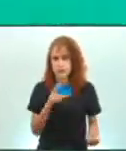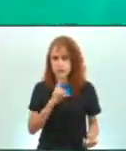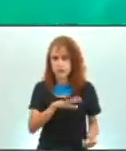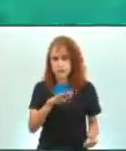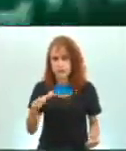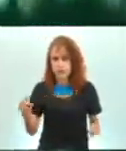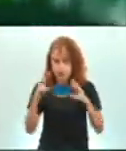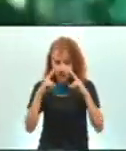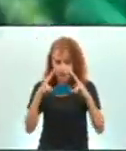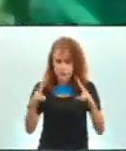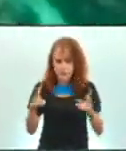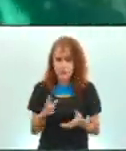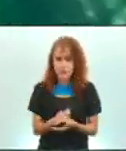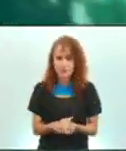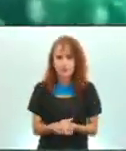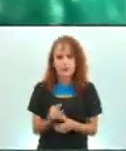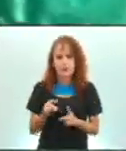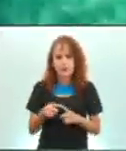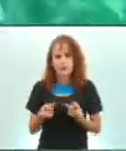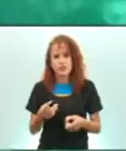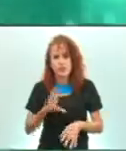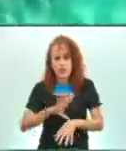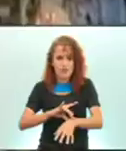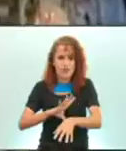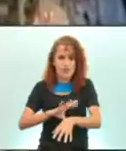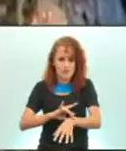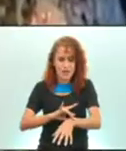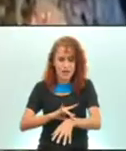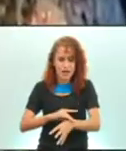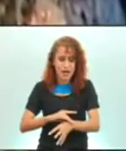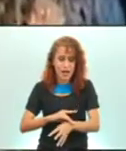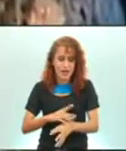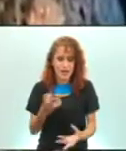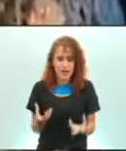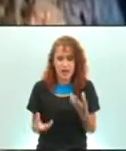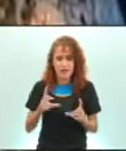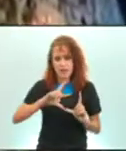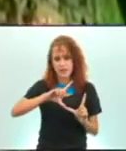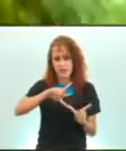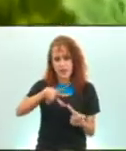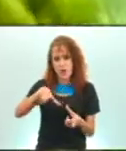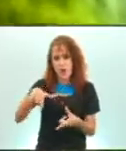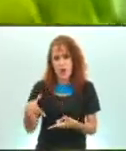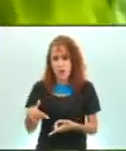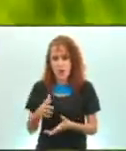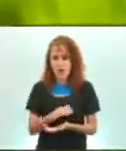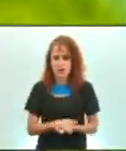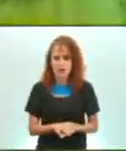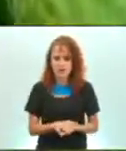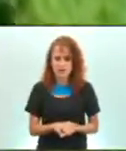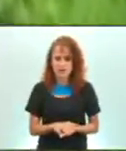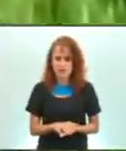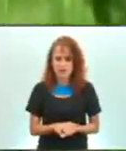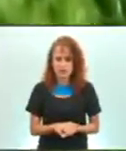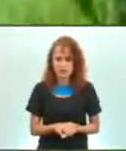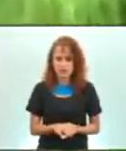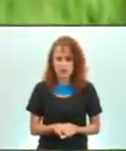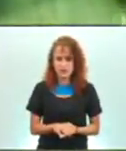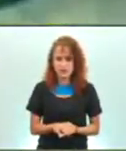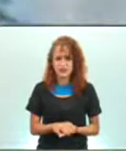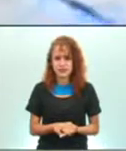ecosistema que vive en estrés por las enfermedades que provocan el calentamiento global, el desarrollo excesivo de